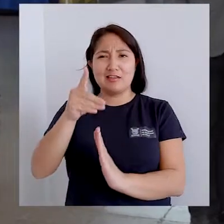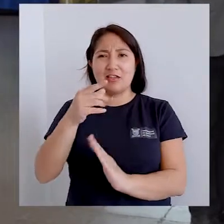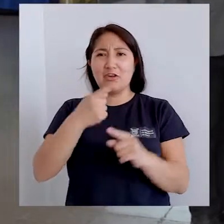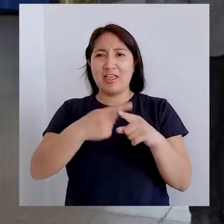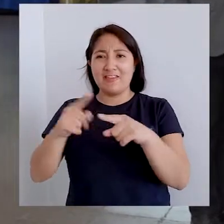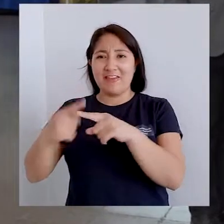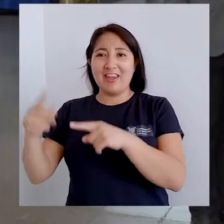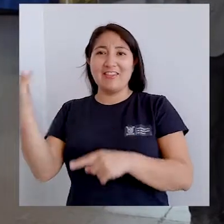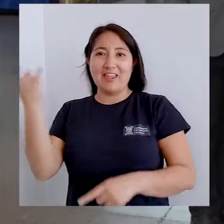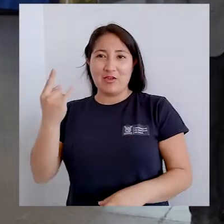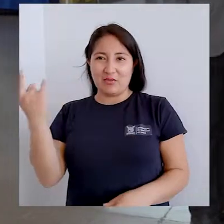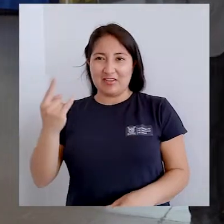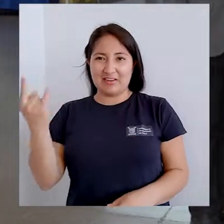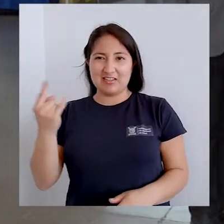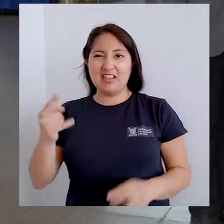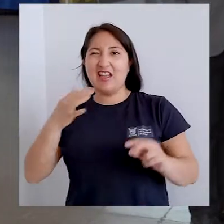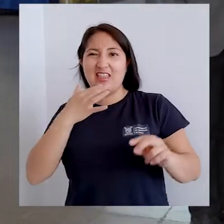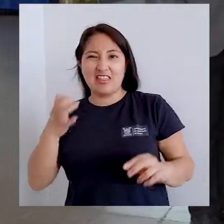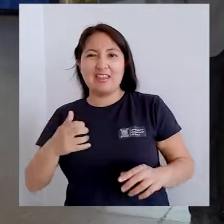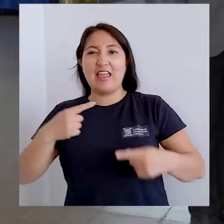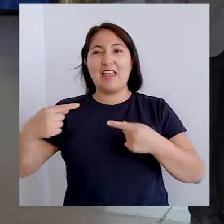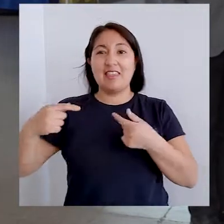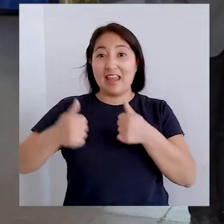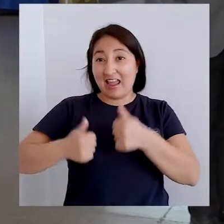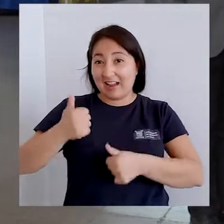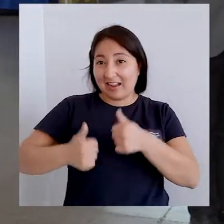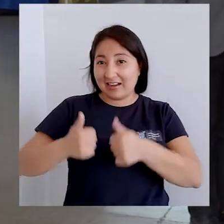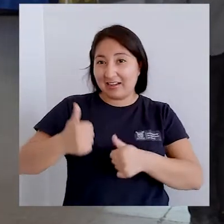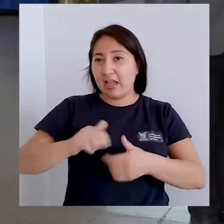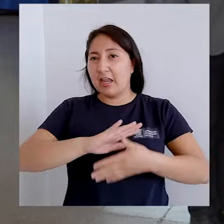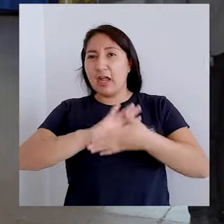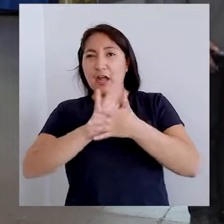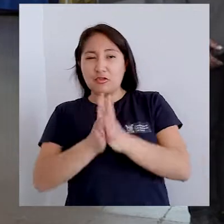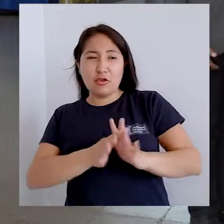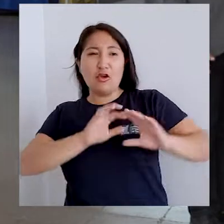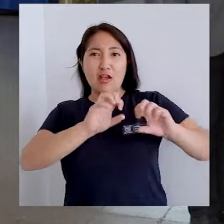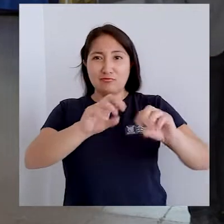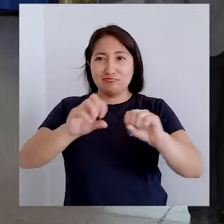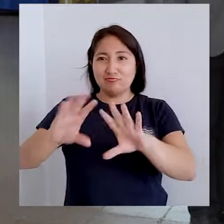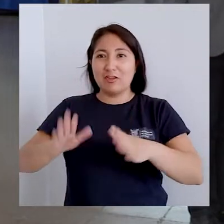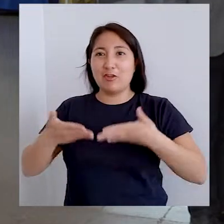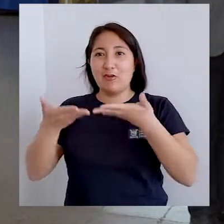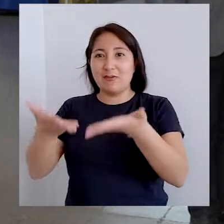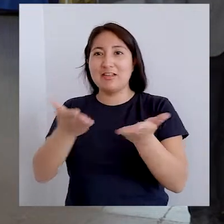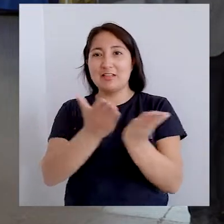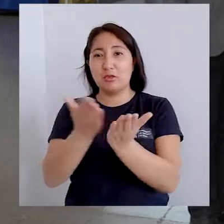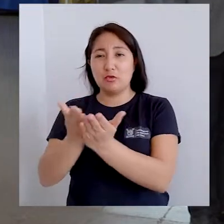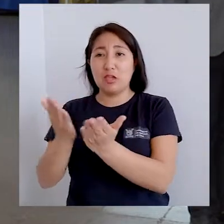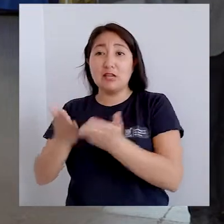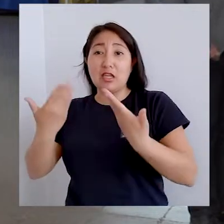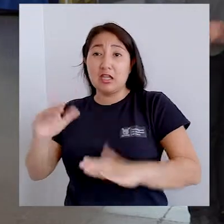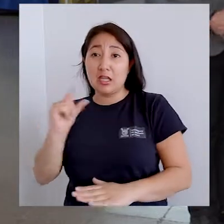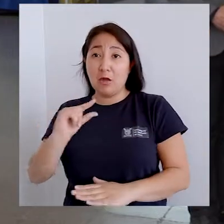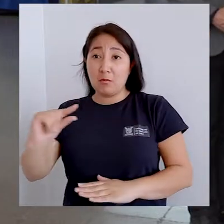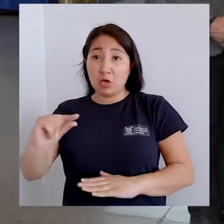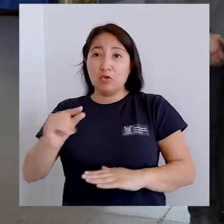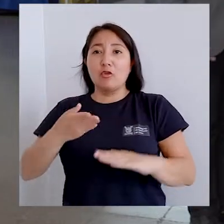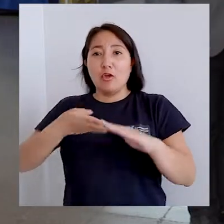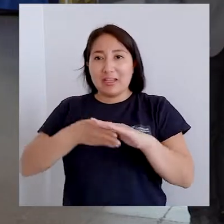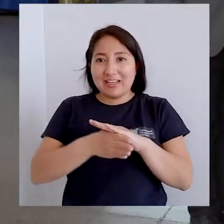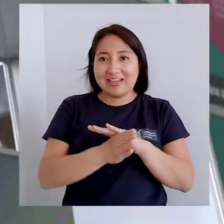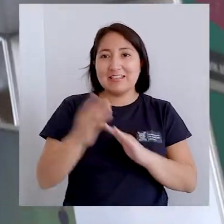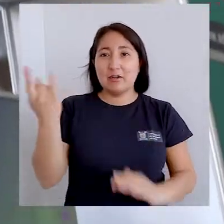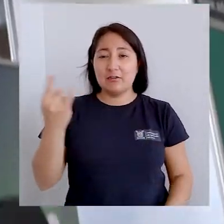de las diferentes universidades sobre las carreras y toda la formación que ofrecen a los estudiantes que van a ingresar a la universidad el próximo